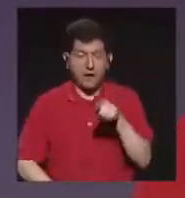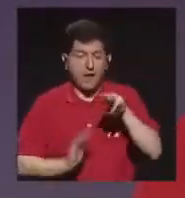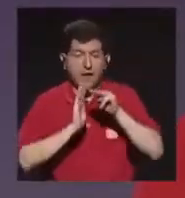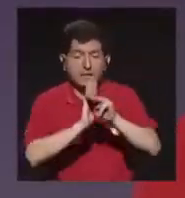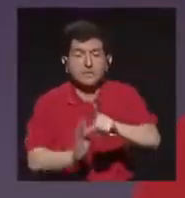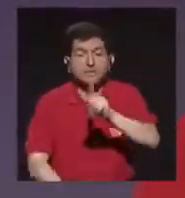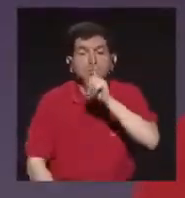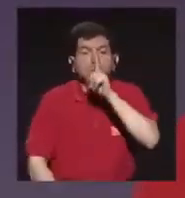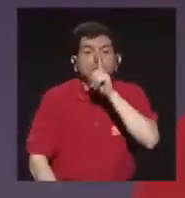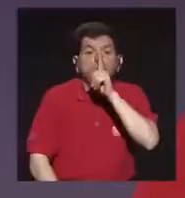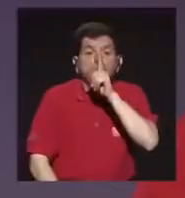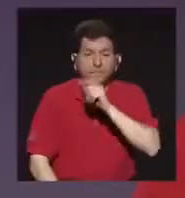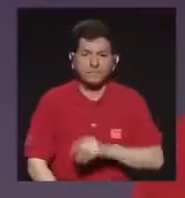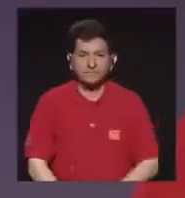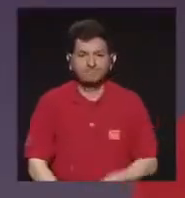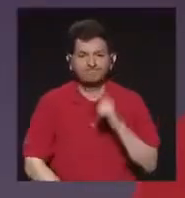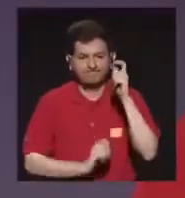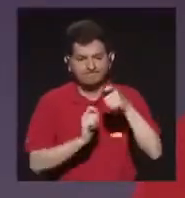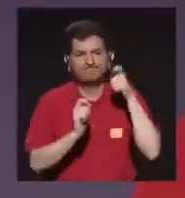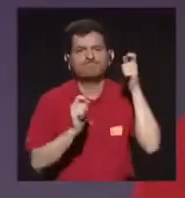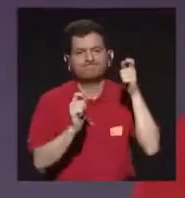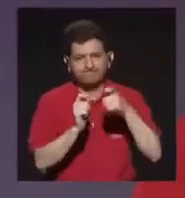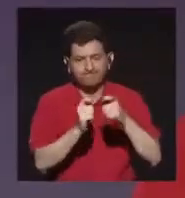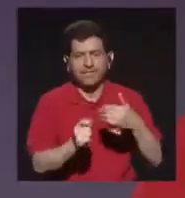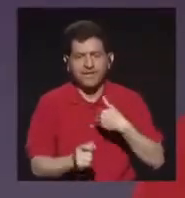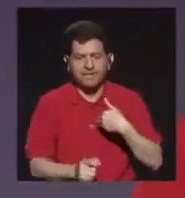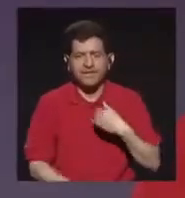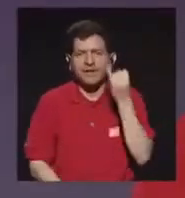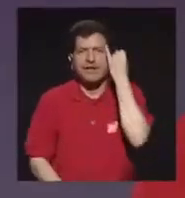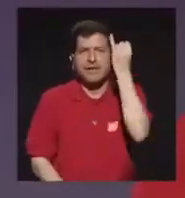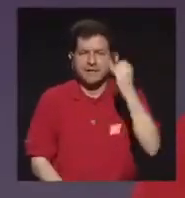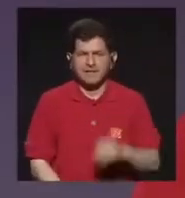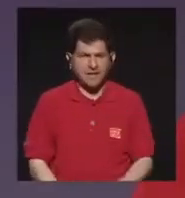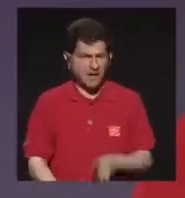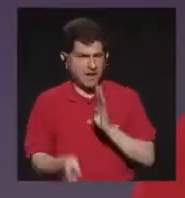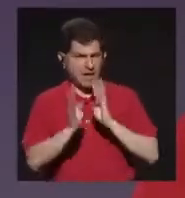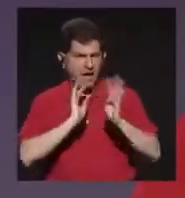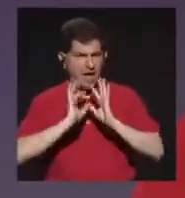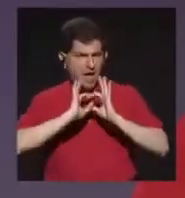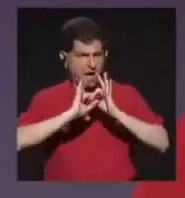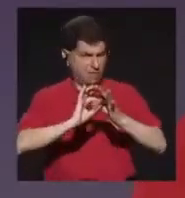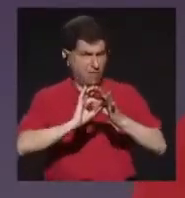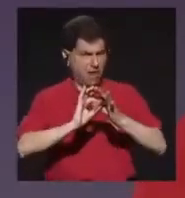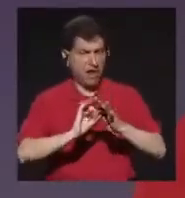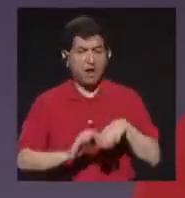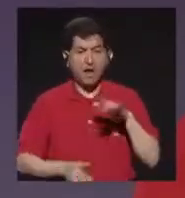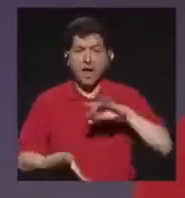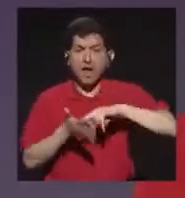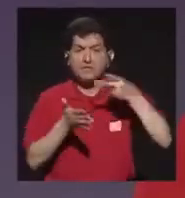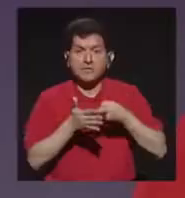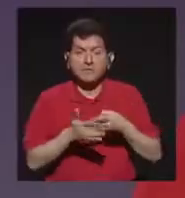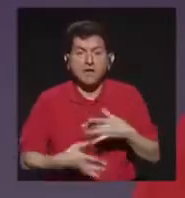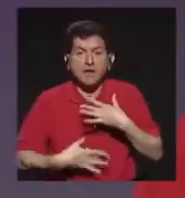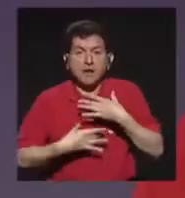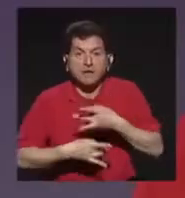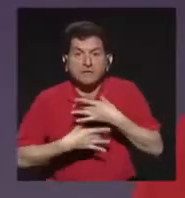del silencio precisamente tiene esa premisa, que hablar de sexualidad despierta